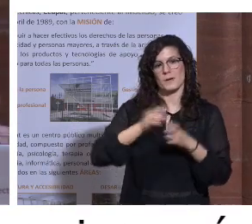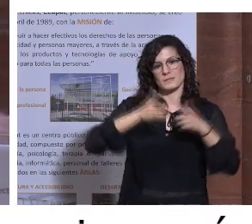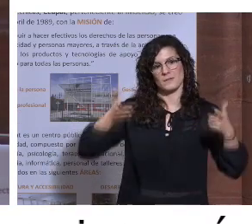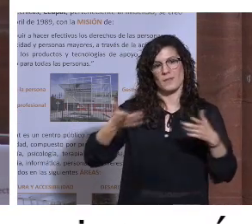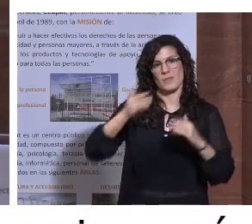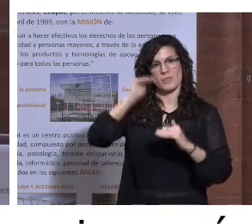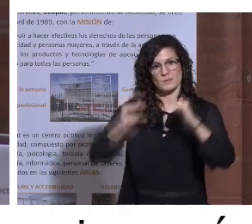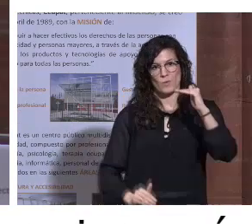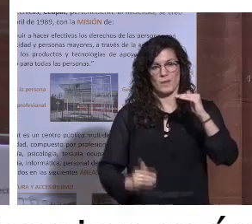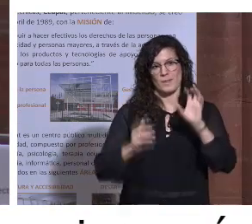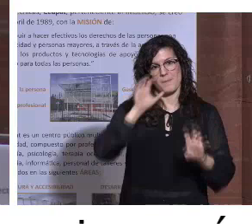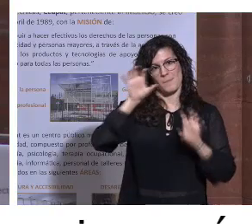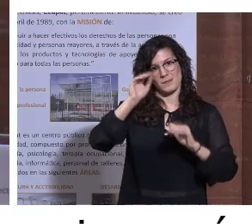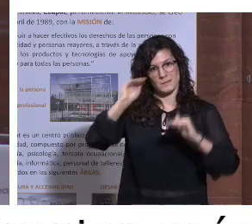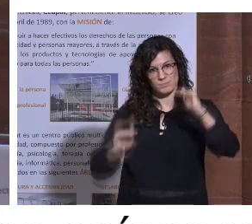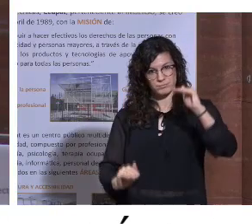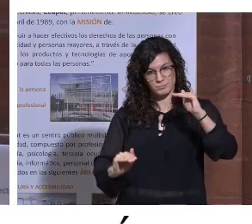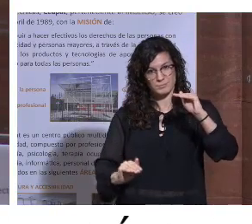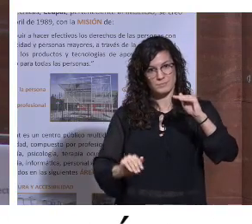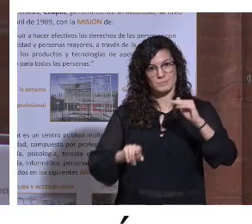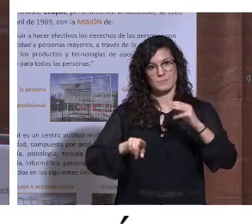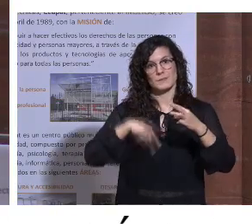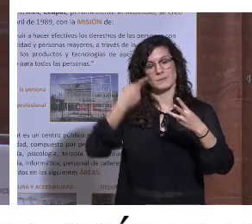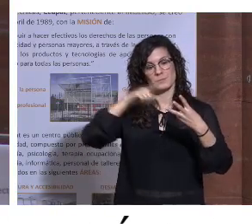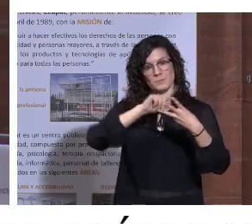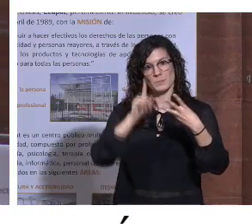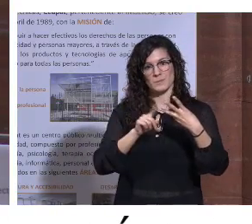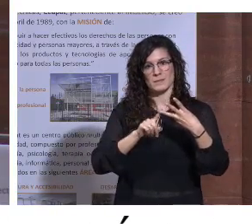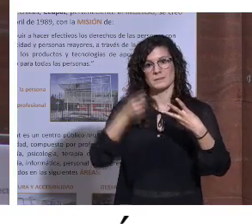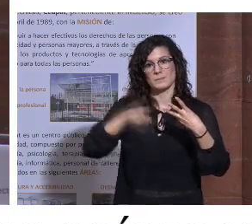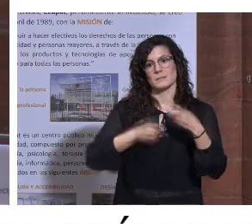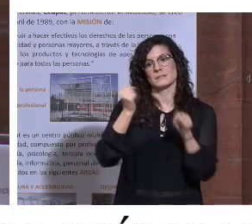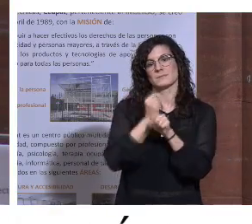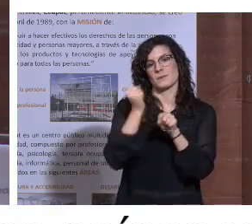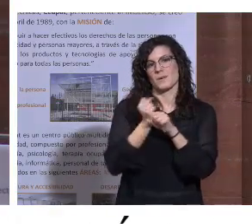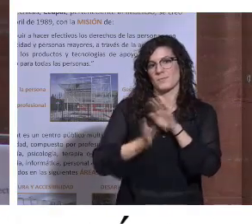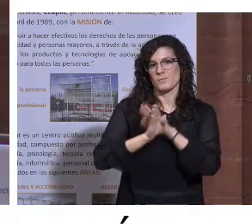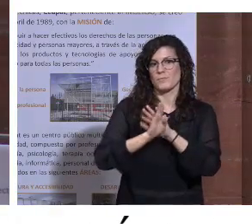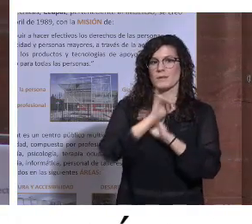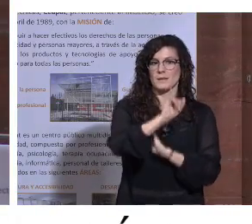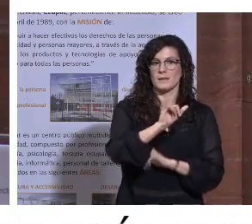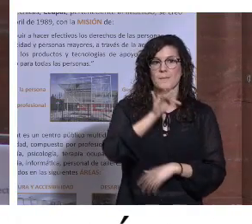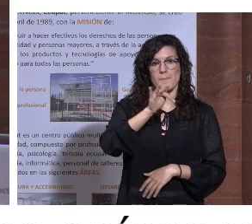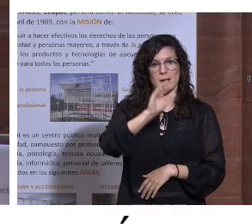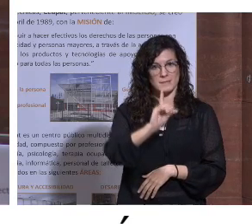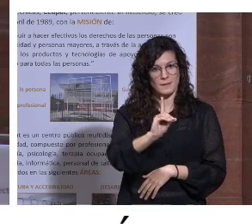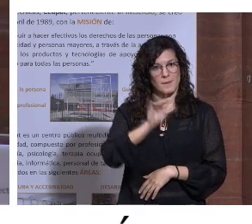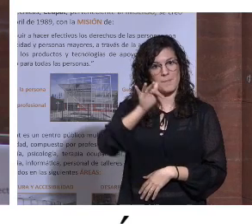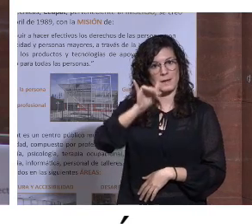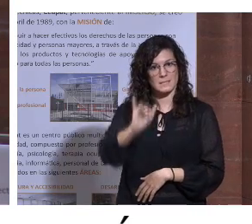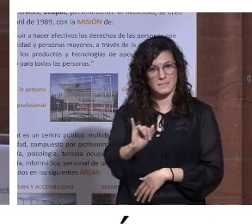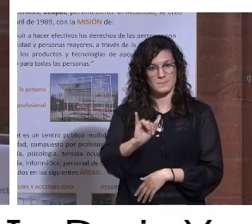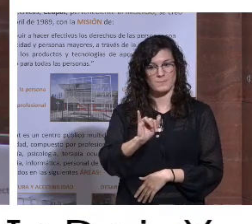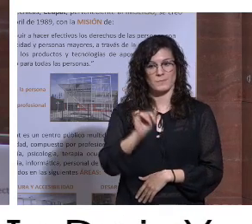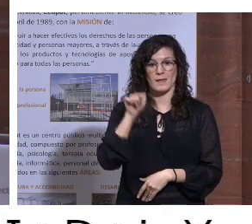entre unos países y otros, y el seguir trabajando en I+D+I. Y esa I pequeña